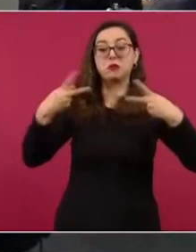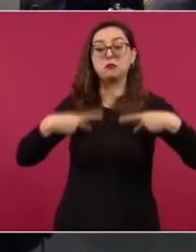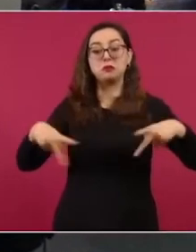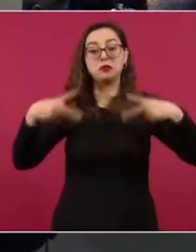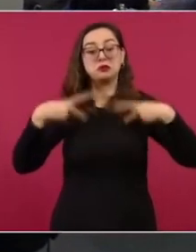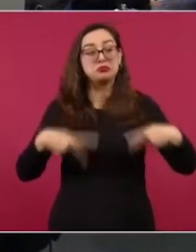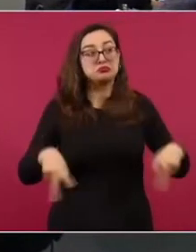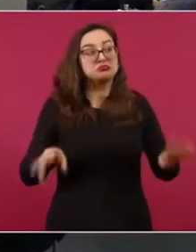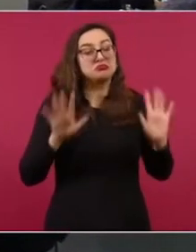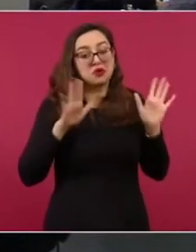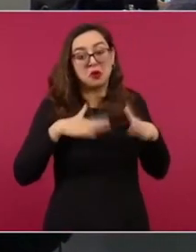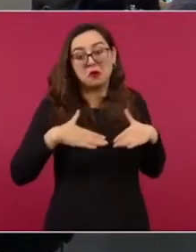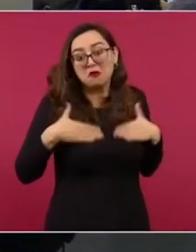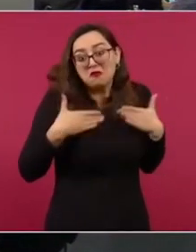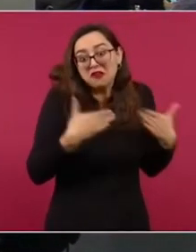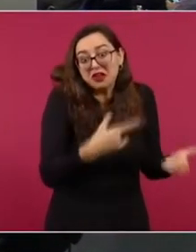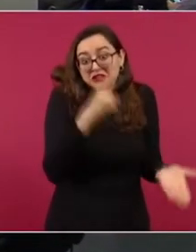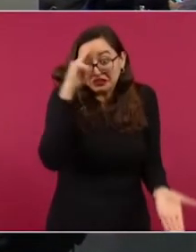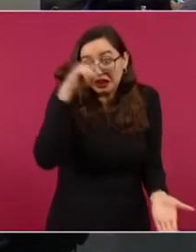y